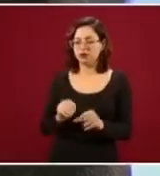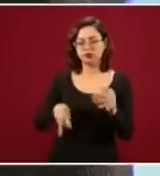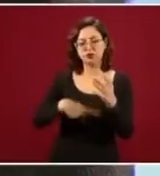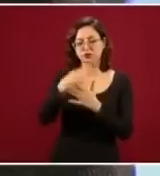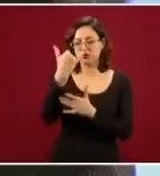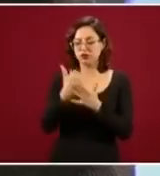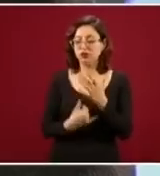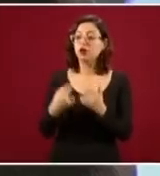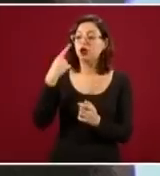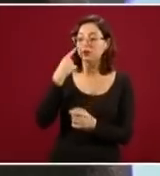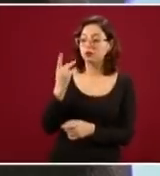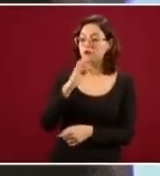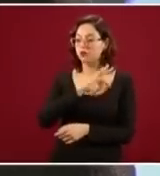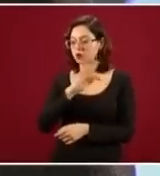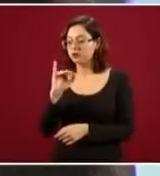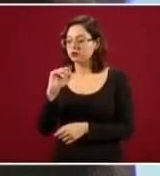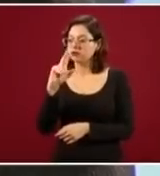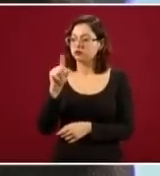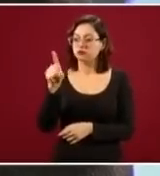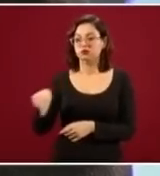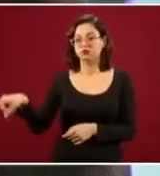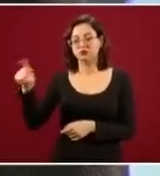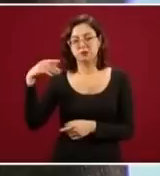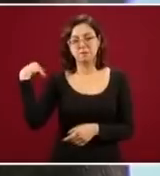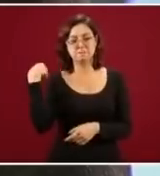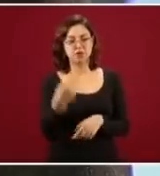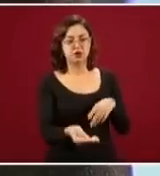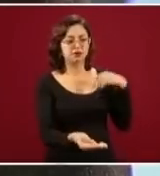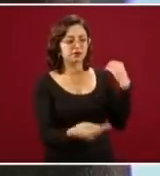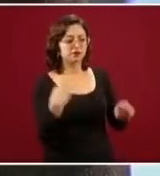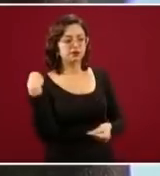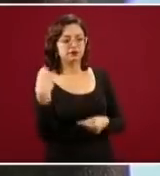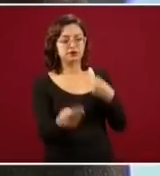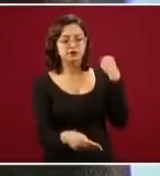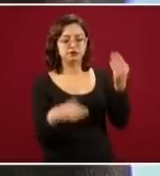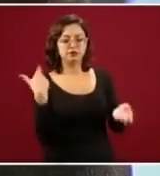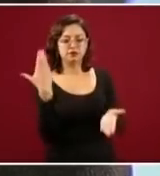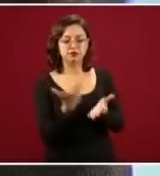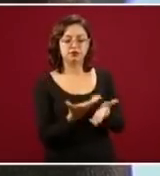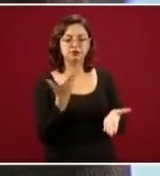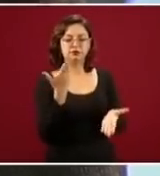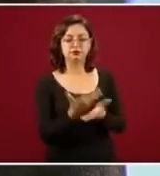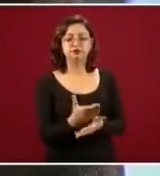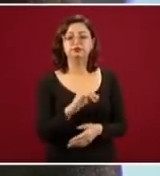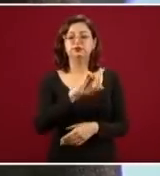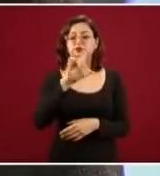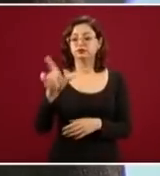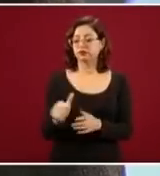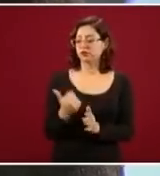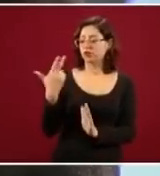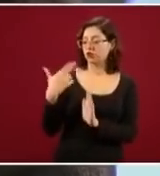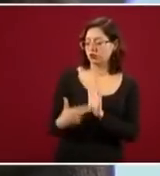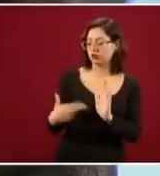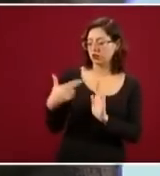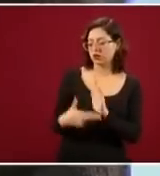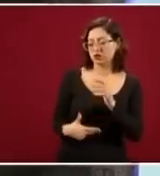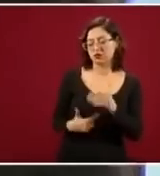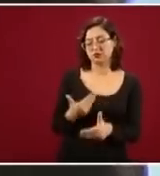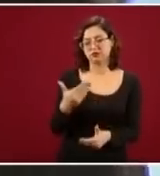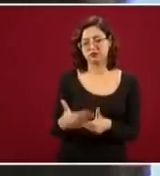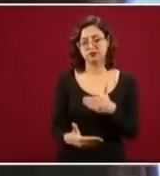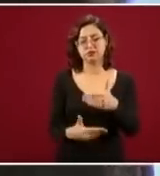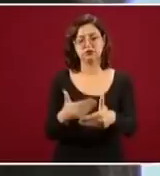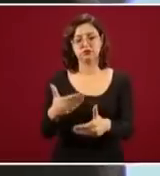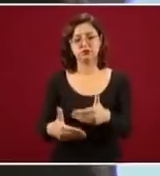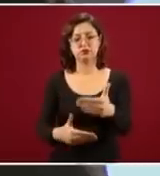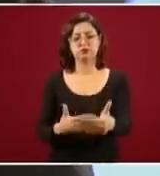proyecto. Se van entregando propuestas y conforme va avanzando estos talleres, estos cuestionamientos, se va